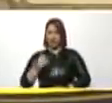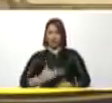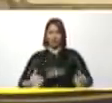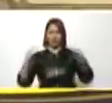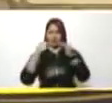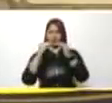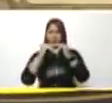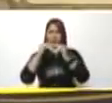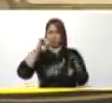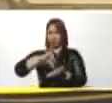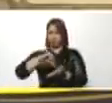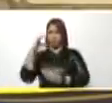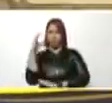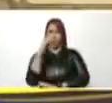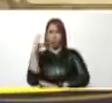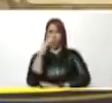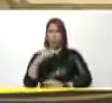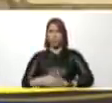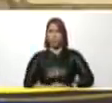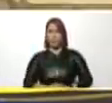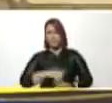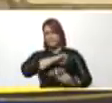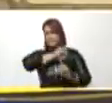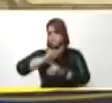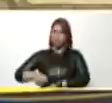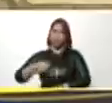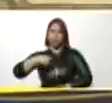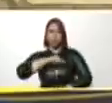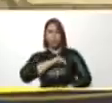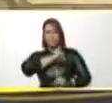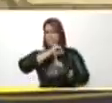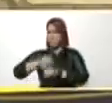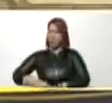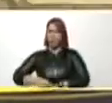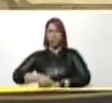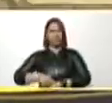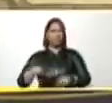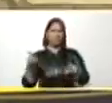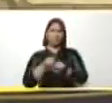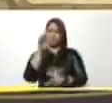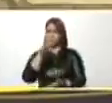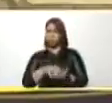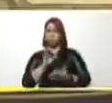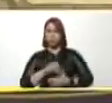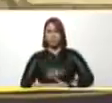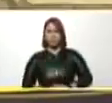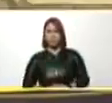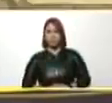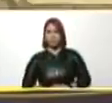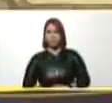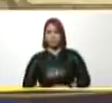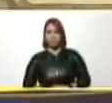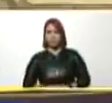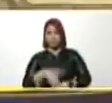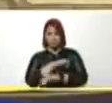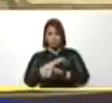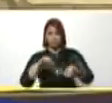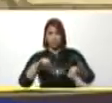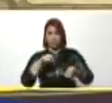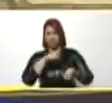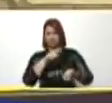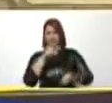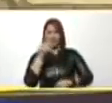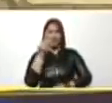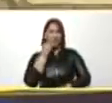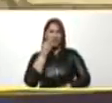Bogotá. Los aplastamos, los derrotamos como Estado. Lo último fue la ridiculez